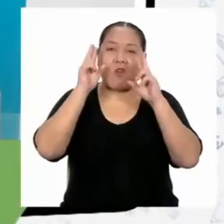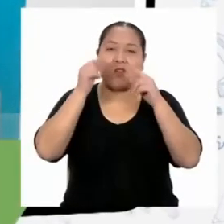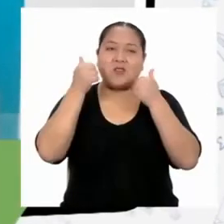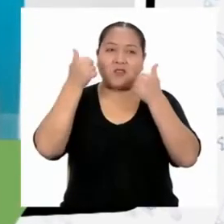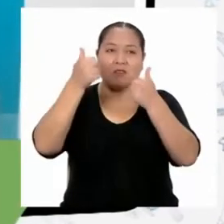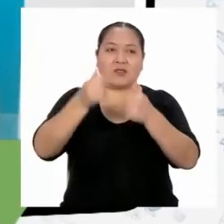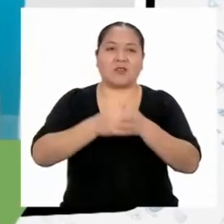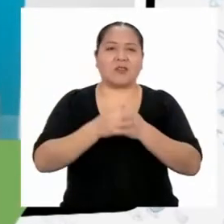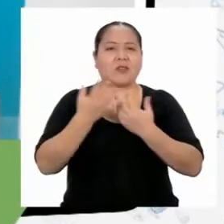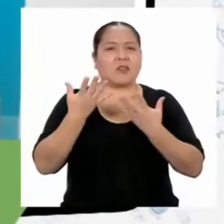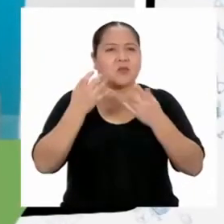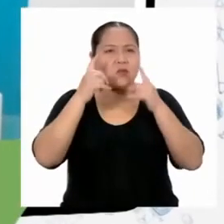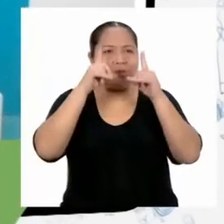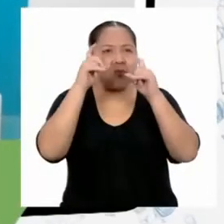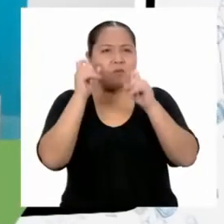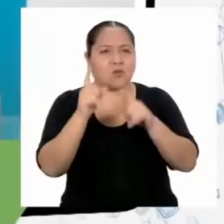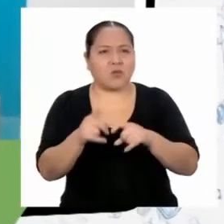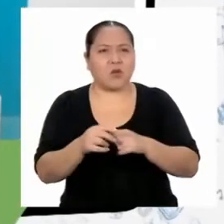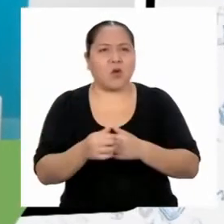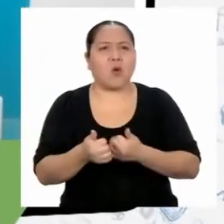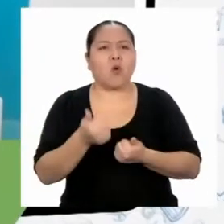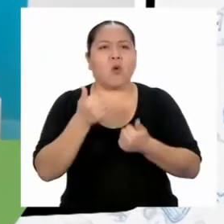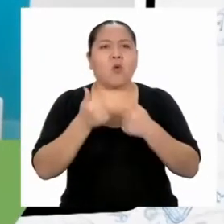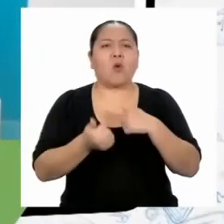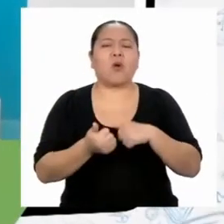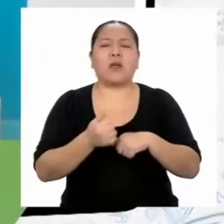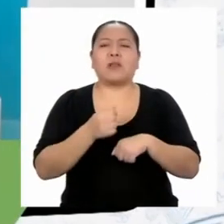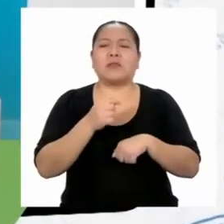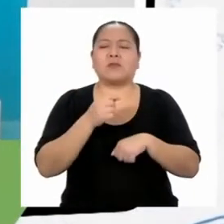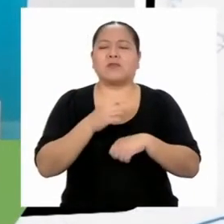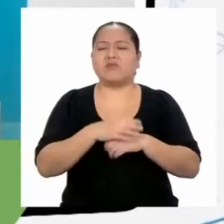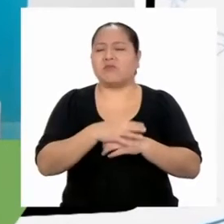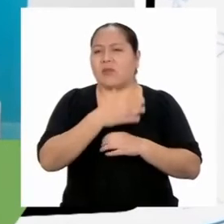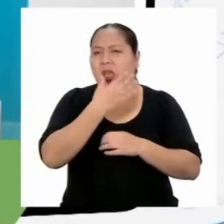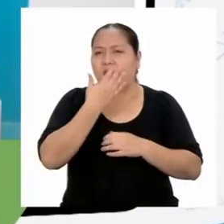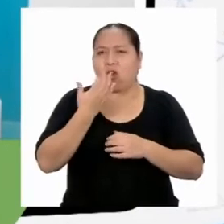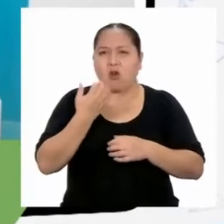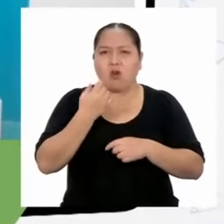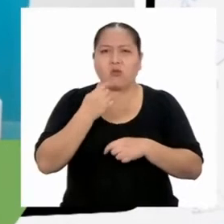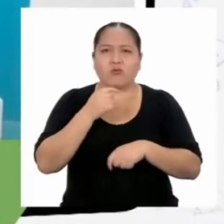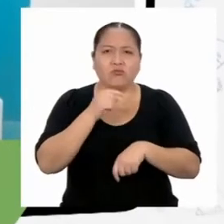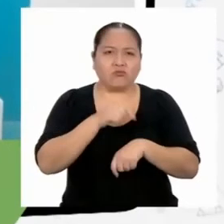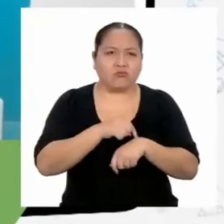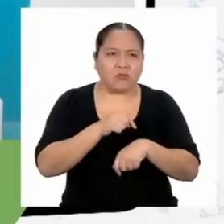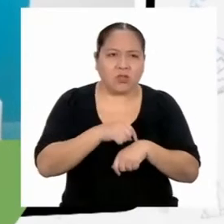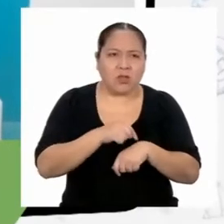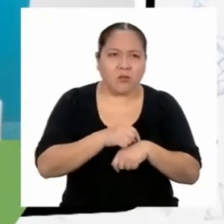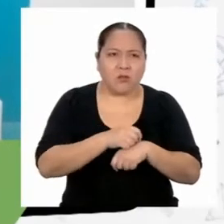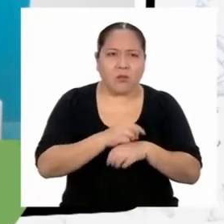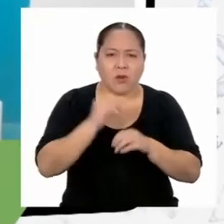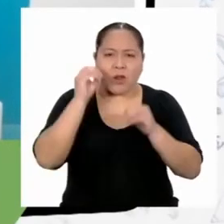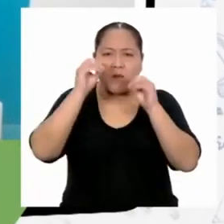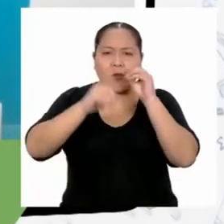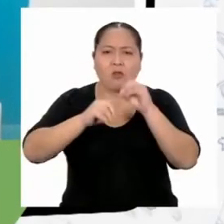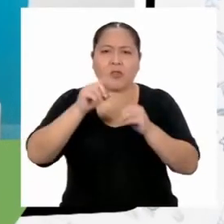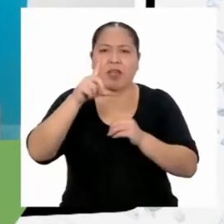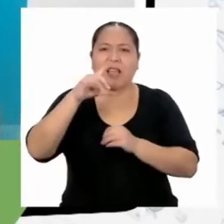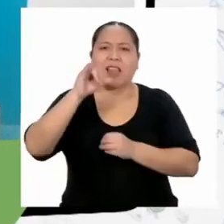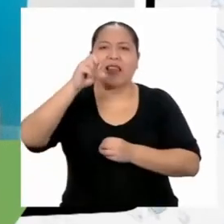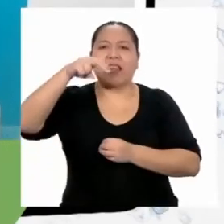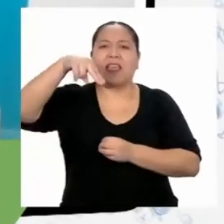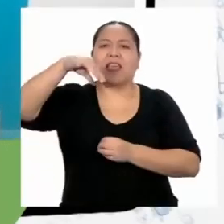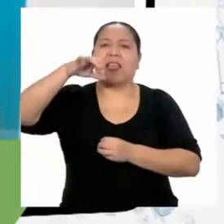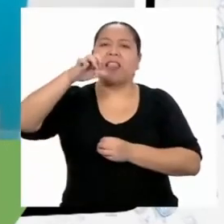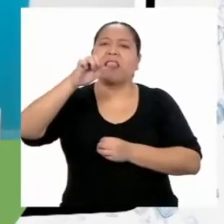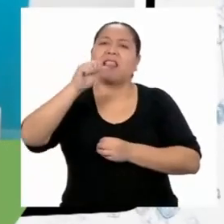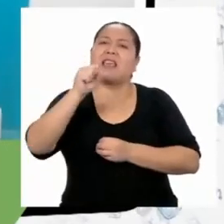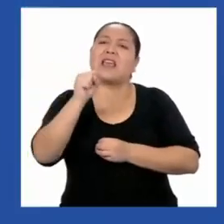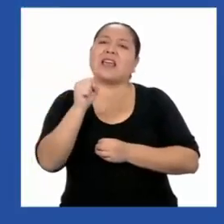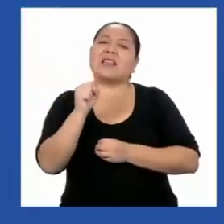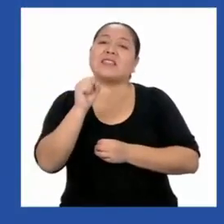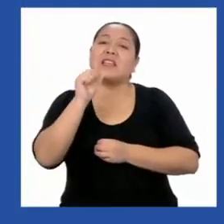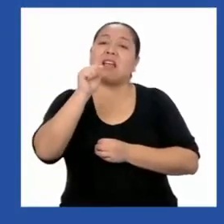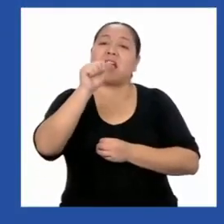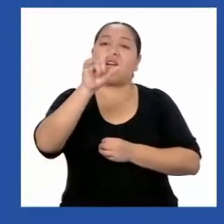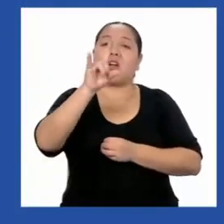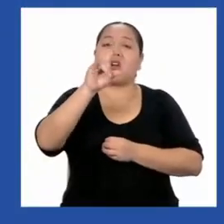Quería preguntarles en qué momento es necesario aplicar estas líneas auxiliares para estos ejercicios. Gracias por